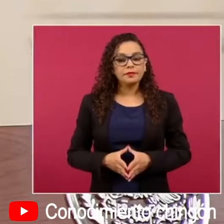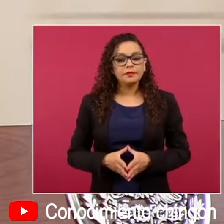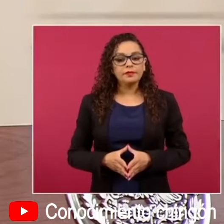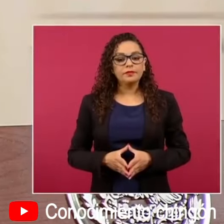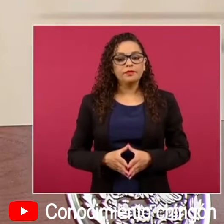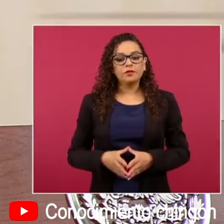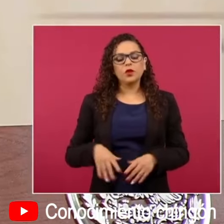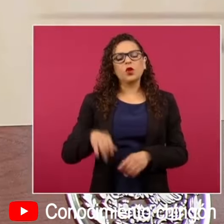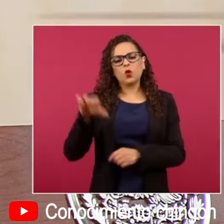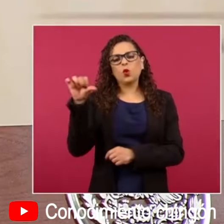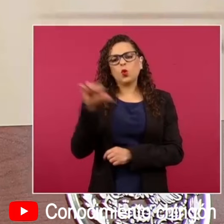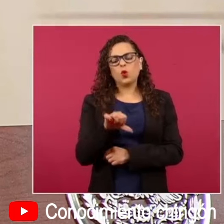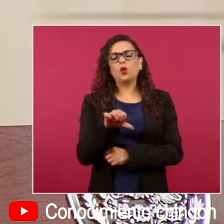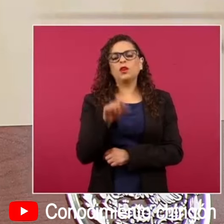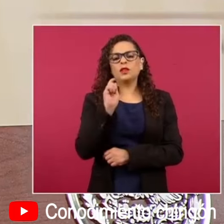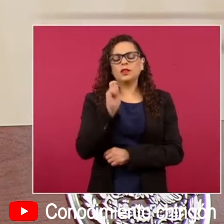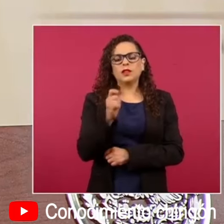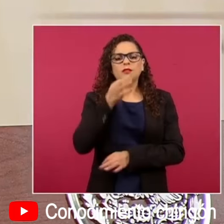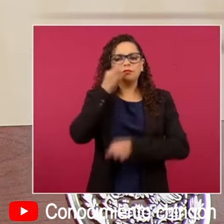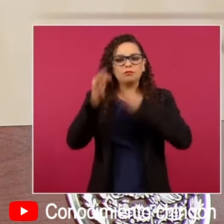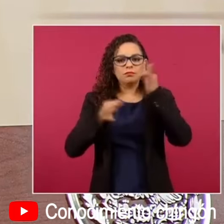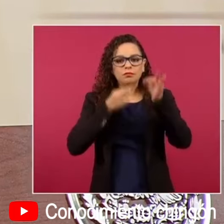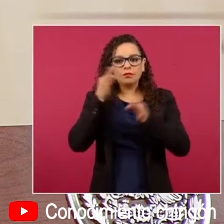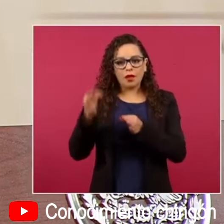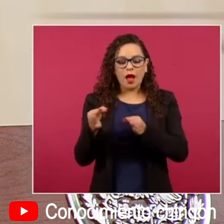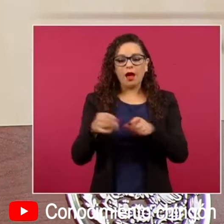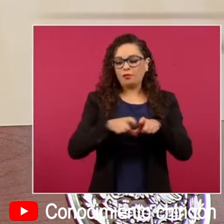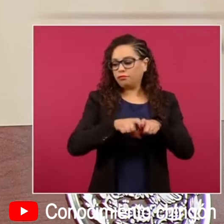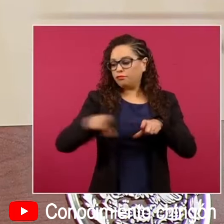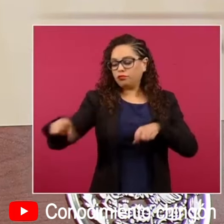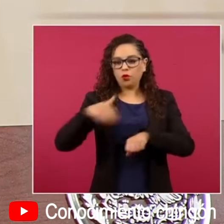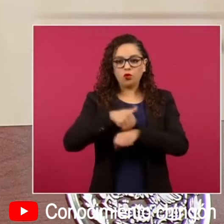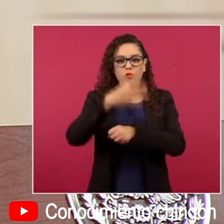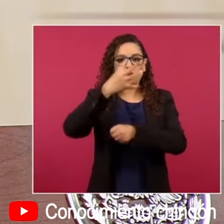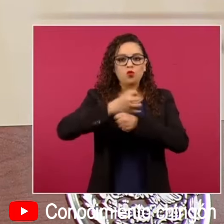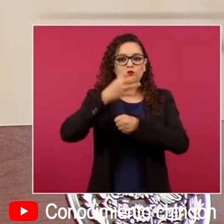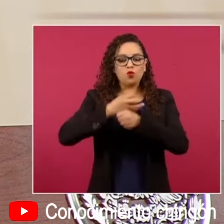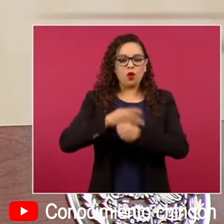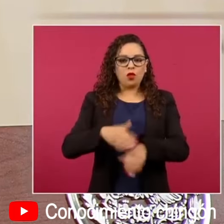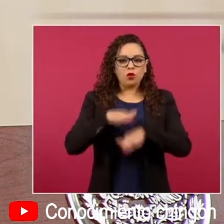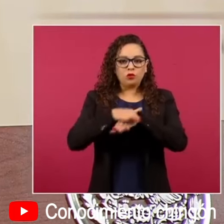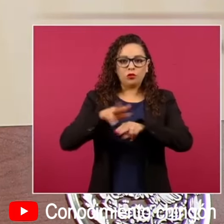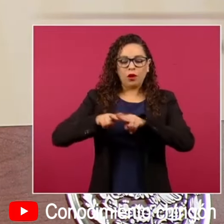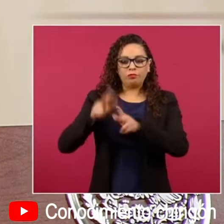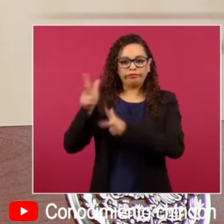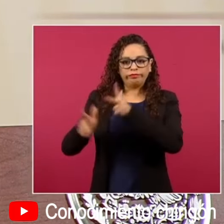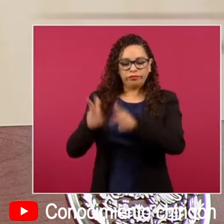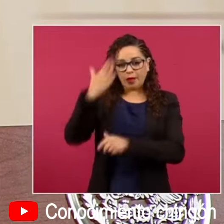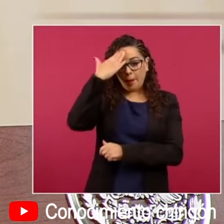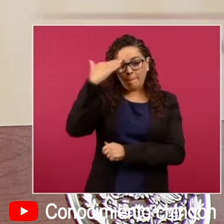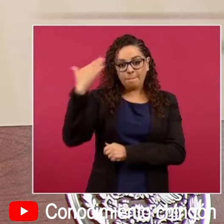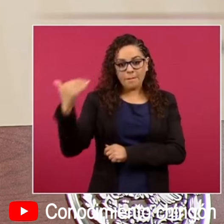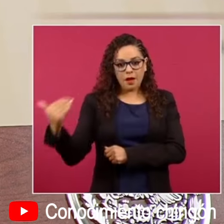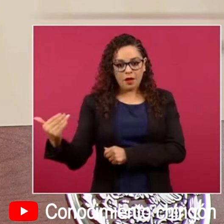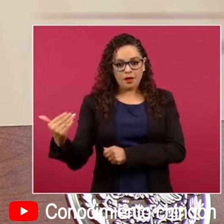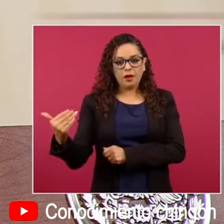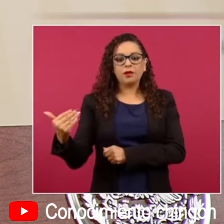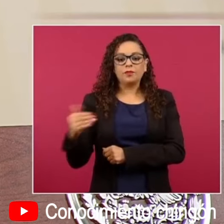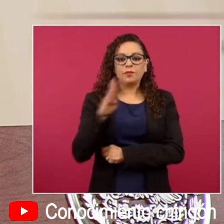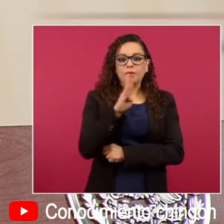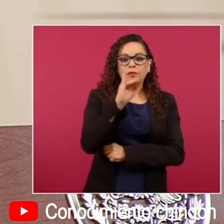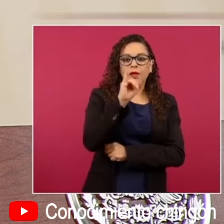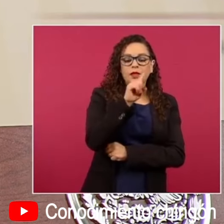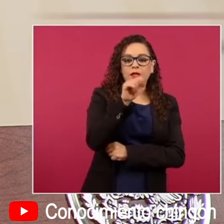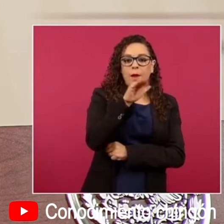Corresponde hoy informar al tramo 4 del Tren Maya de manera integral. El tramo 4 del Tren Maya va de Izamal a